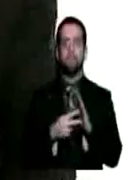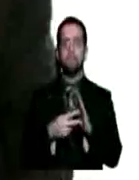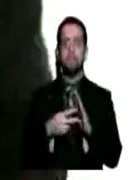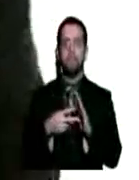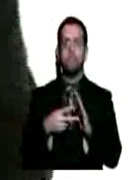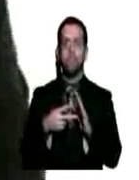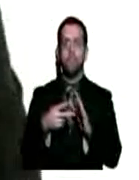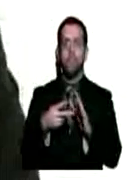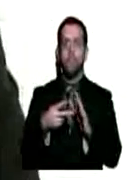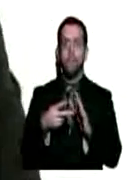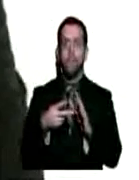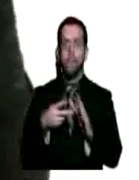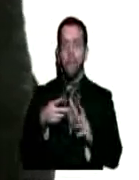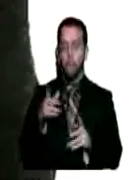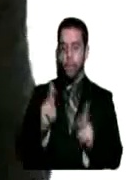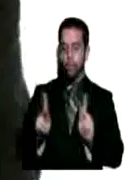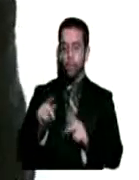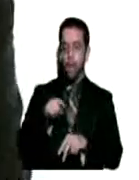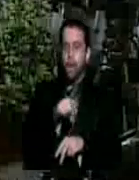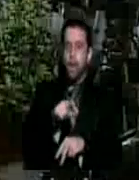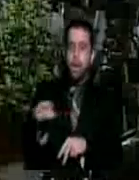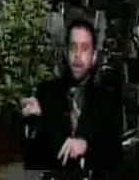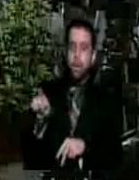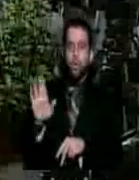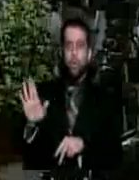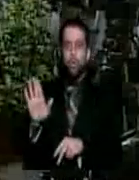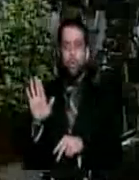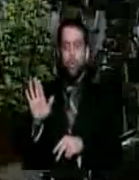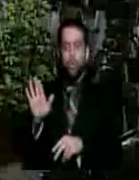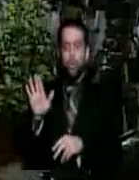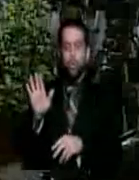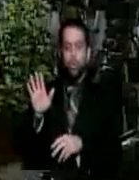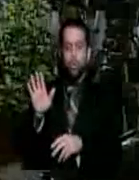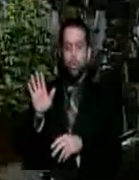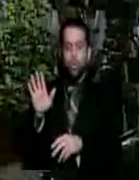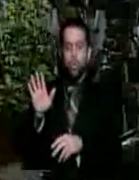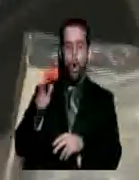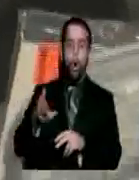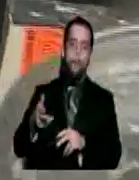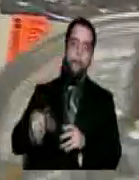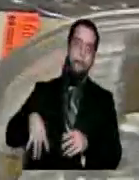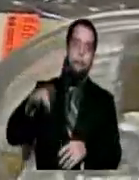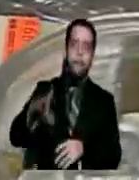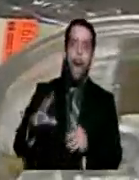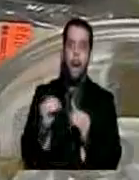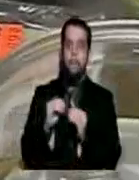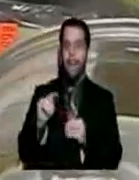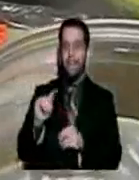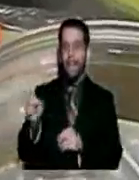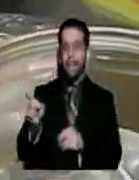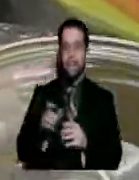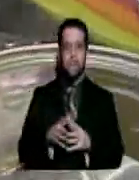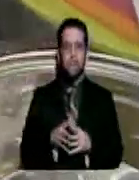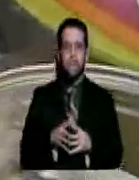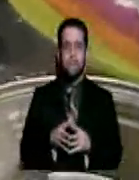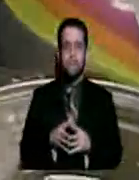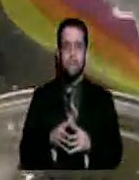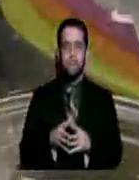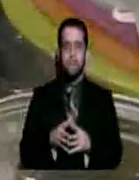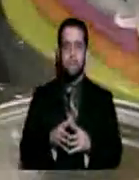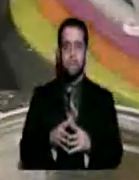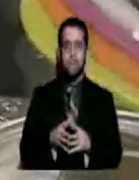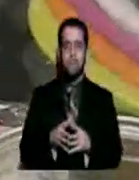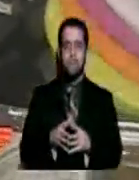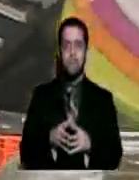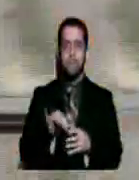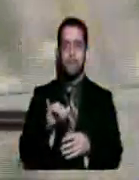tocar bolsillo de consumidores que no queremos tocar. Según dijo, el cuadre del presupuesto evitaría un aumento en el IBU y a su vez